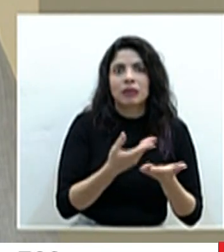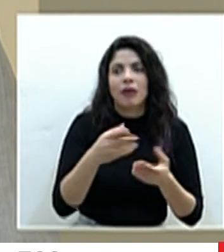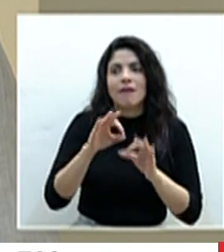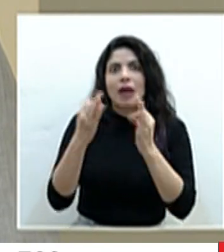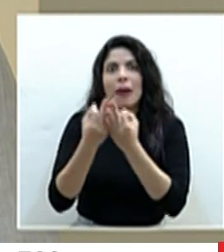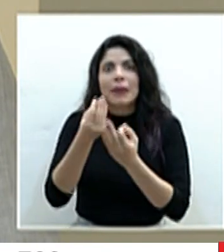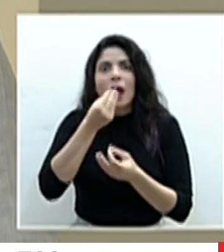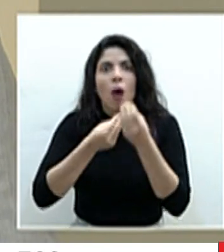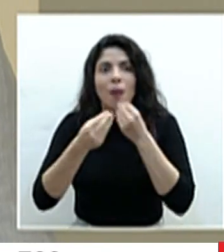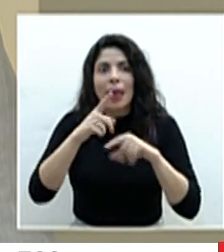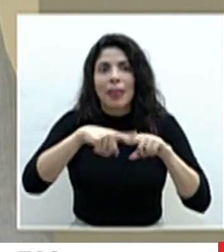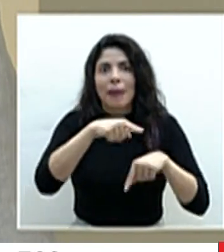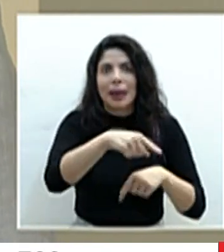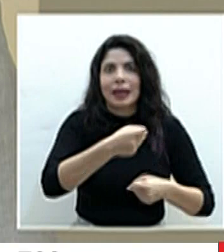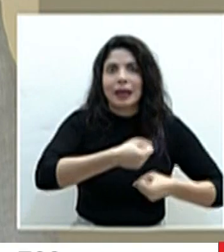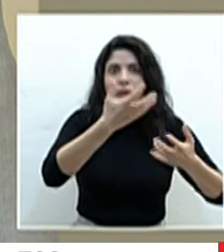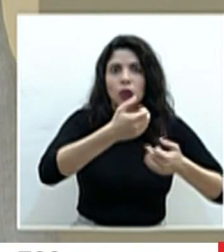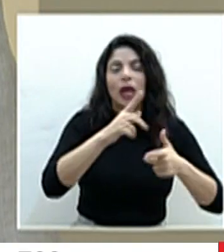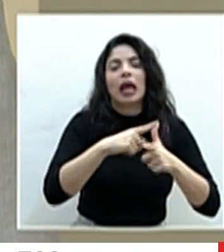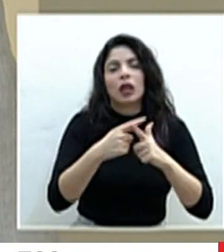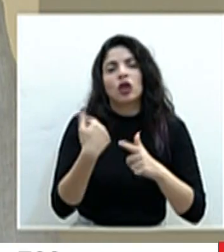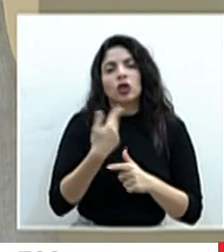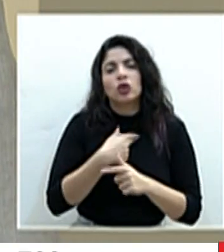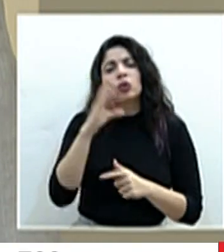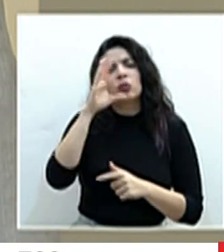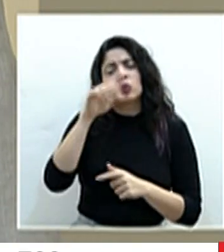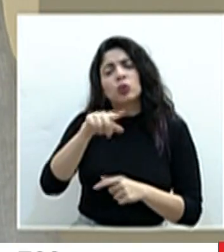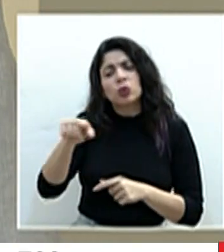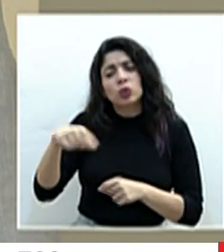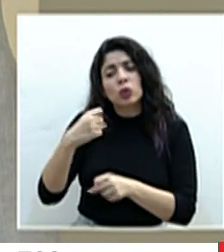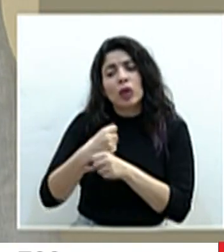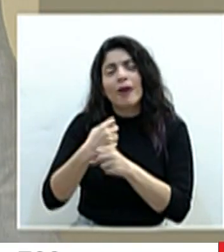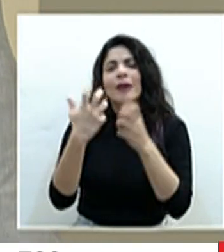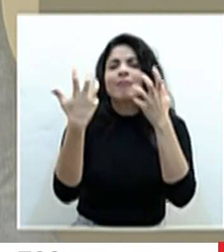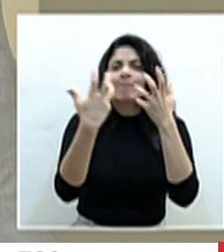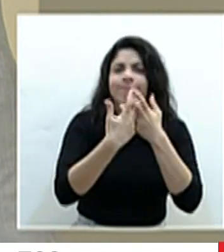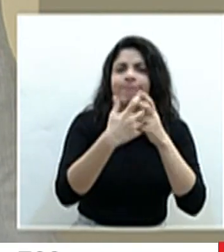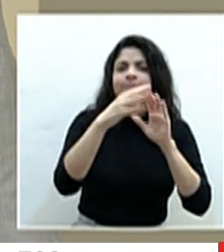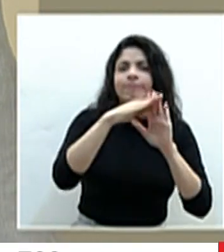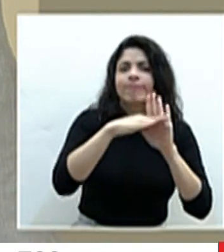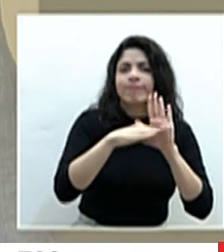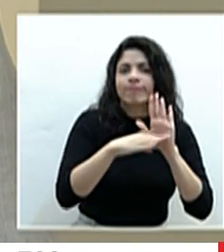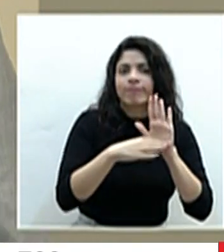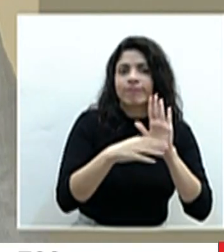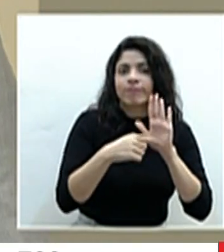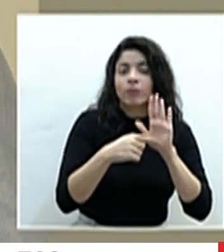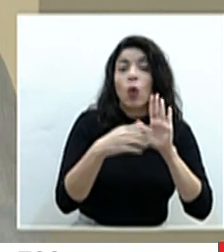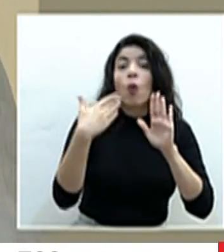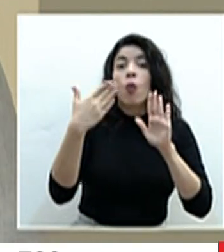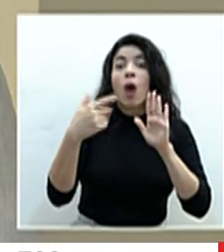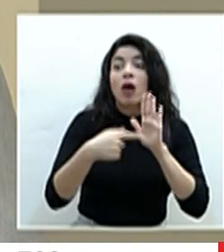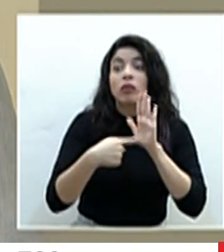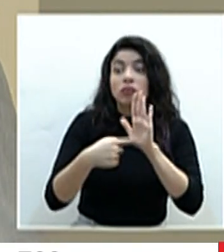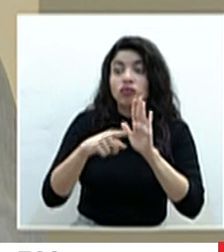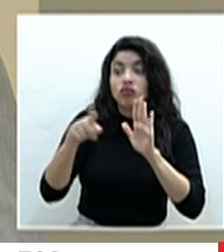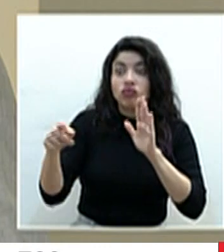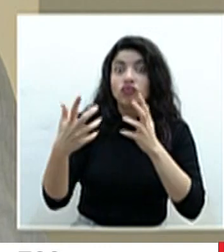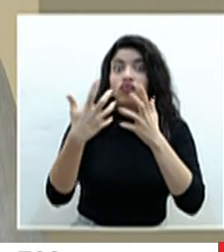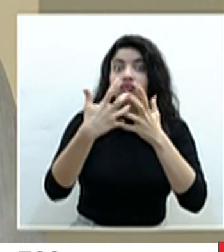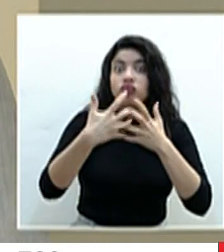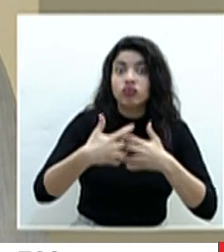familias. Así que lo que buscamos es que se alineen y una vez que se dan toda la oportunidad, la sensibilidad, que ya estamos trabajando en ese